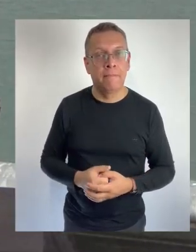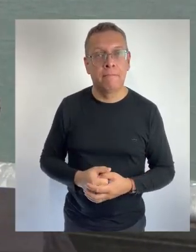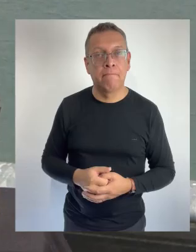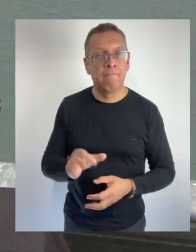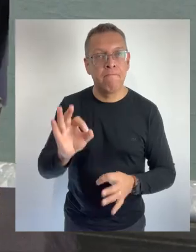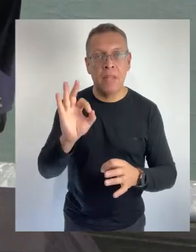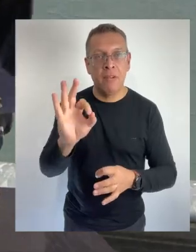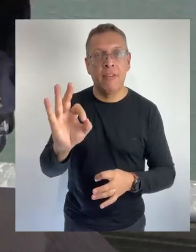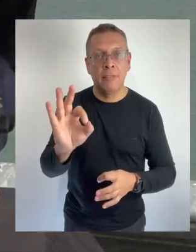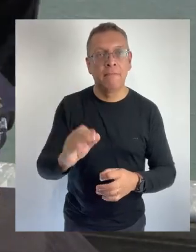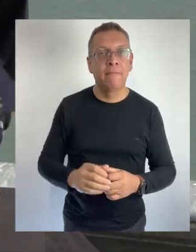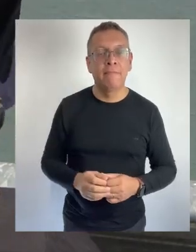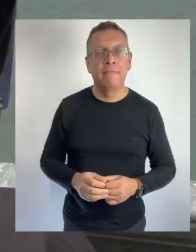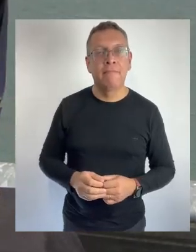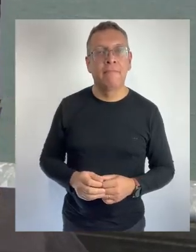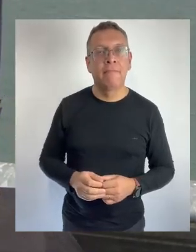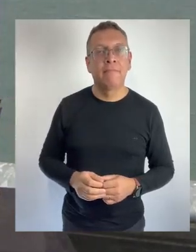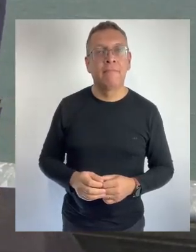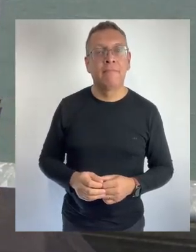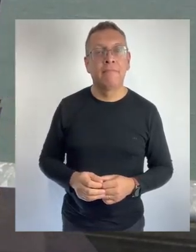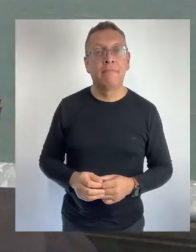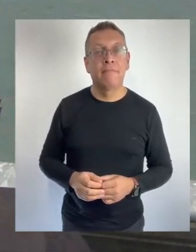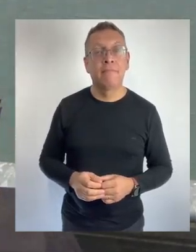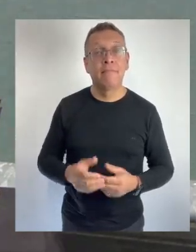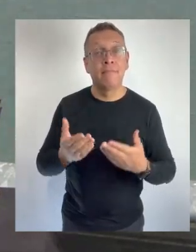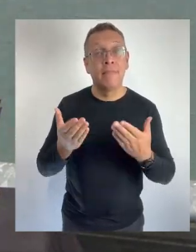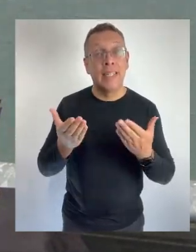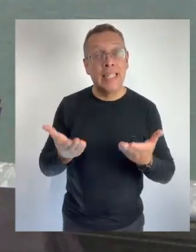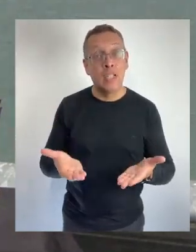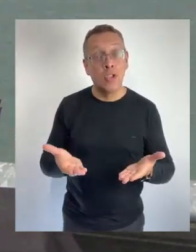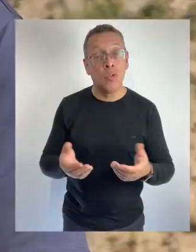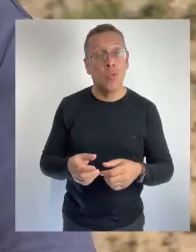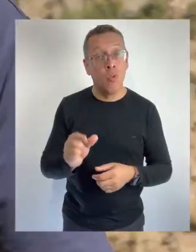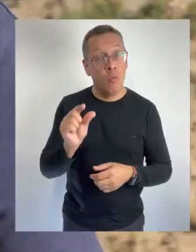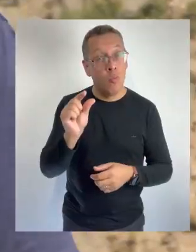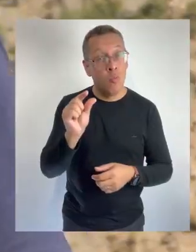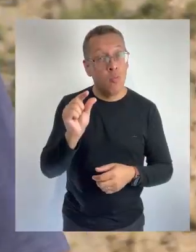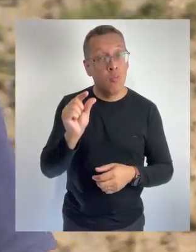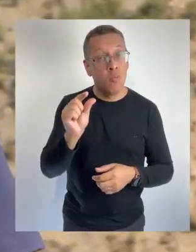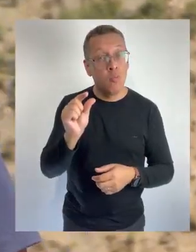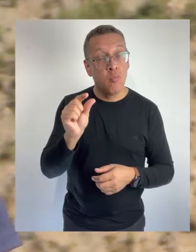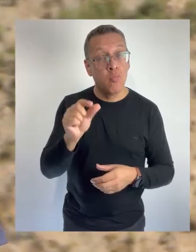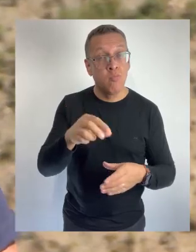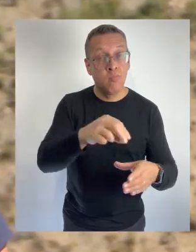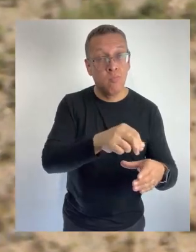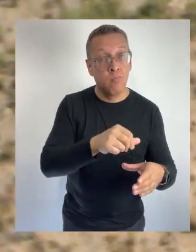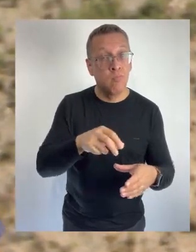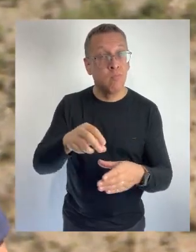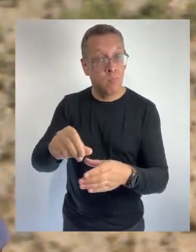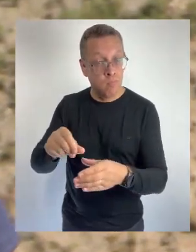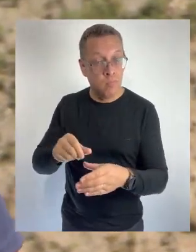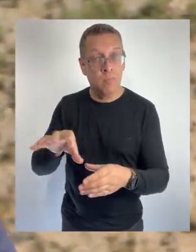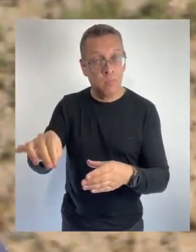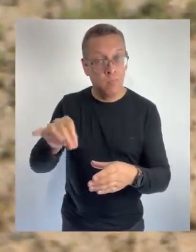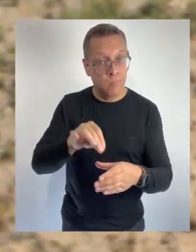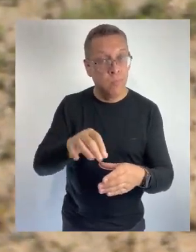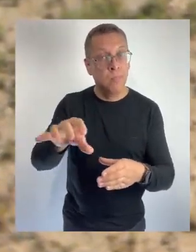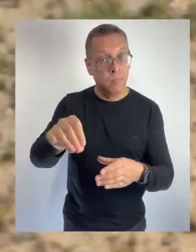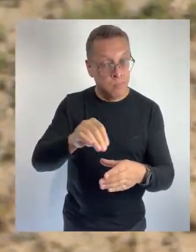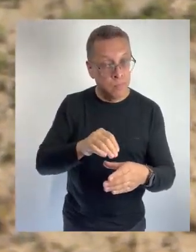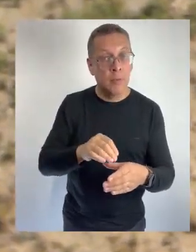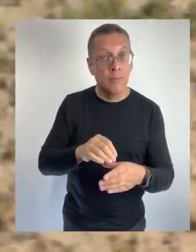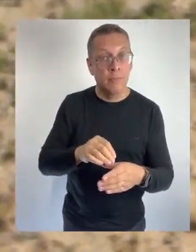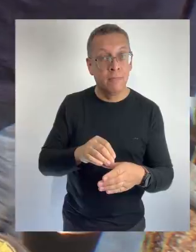perfecto. Ahí empezó ya... eso, bueno, un poquito de viento, así sí. Que igual cocinar